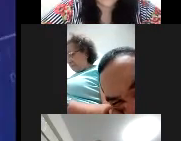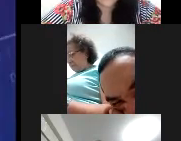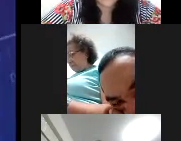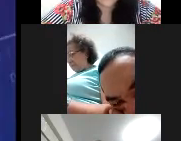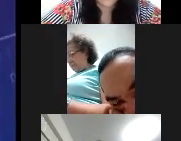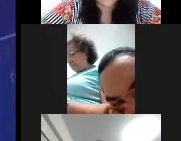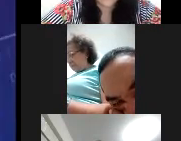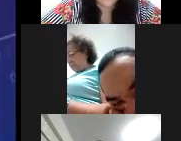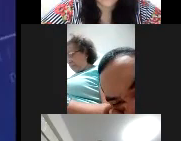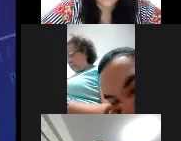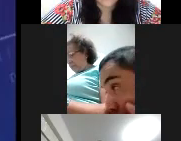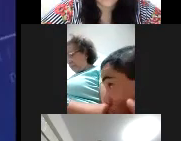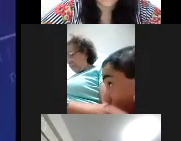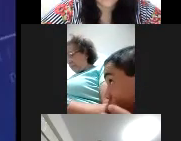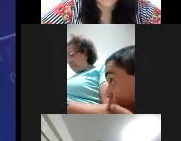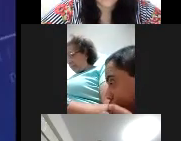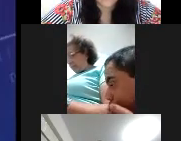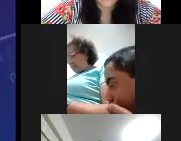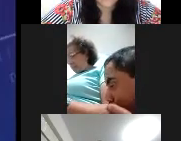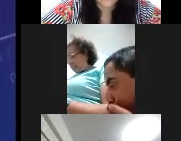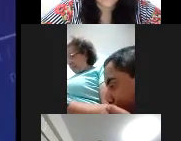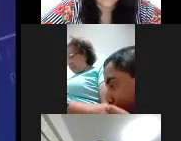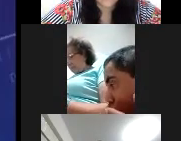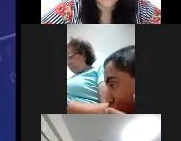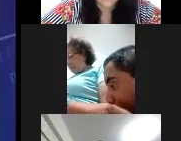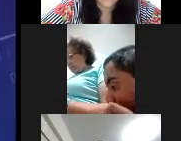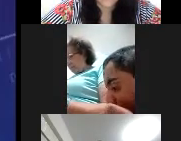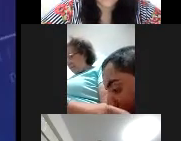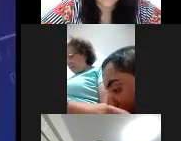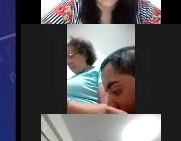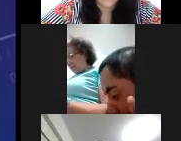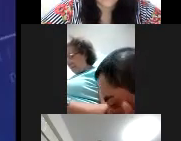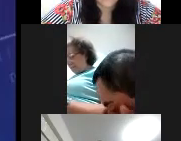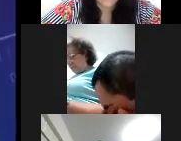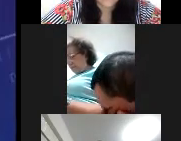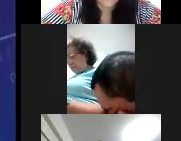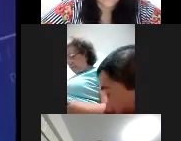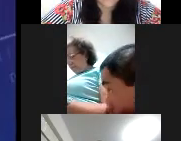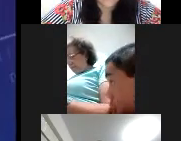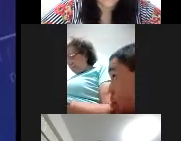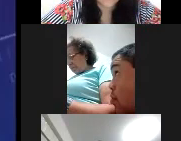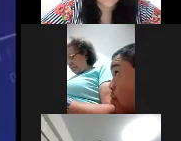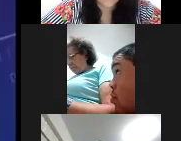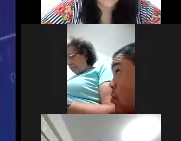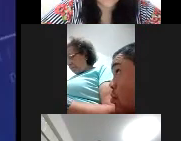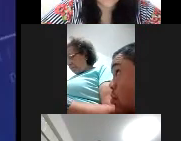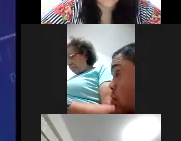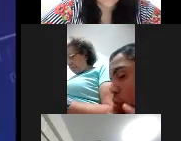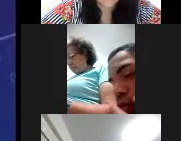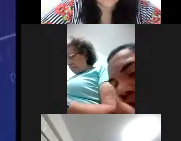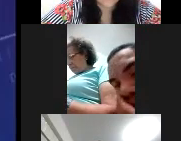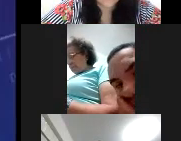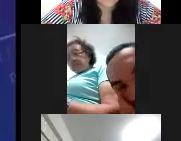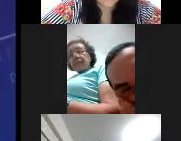respiratoria. Igualmente acá, en las posturas que tiene que ayudarle, tienen que ser ergonómicas definitivamente, no como esta segunda imagen en la